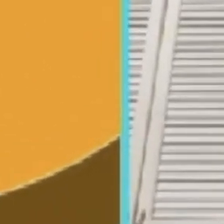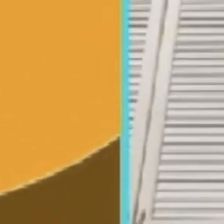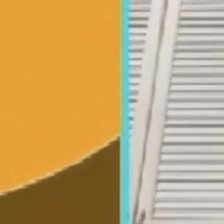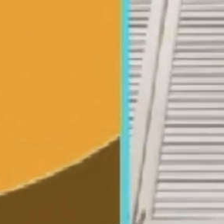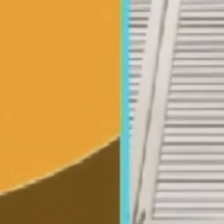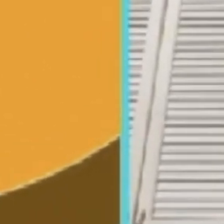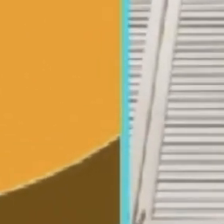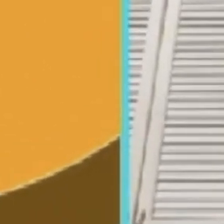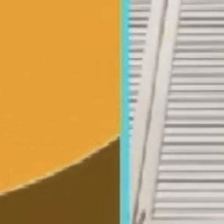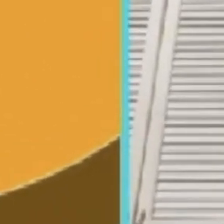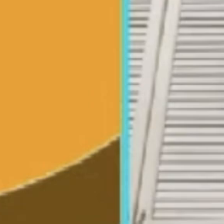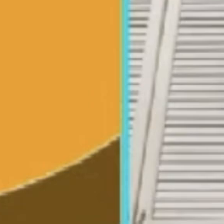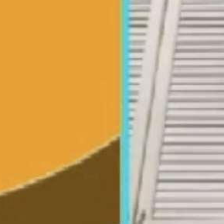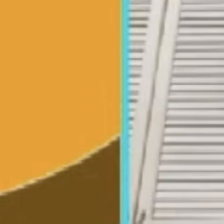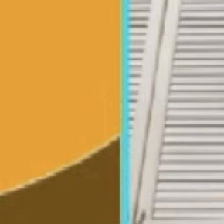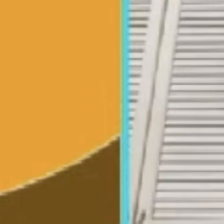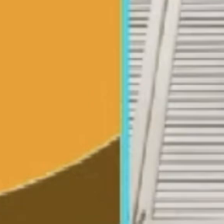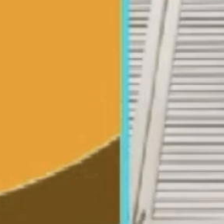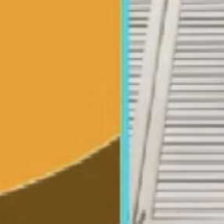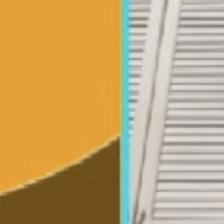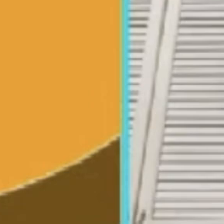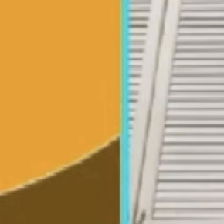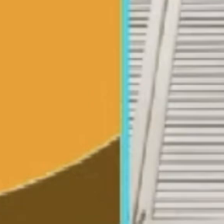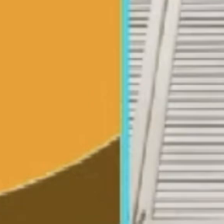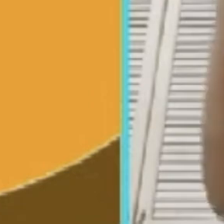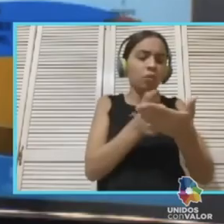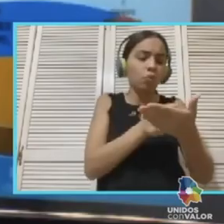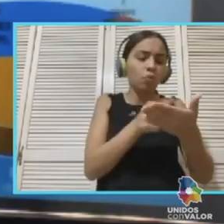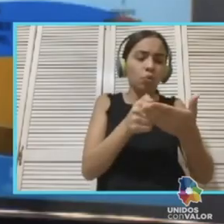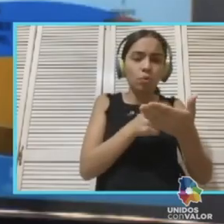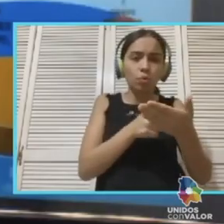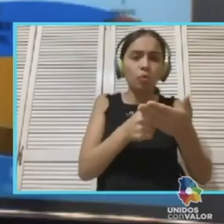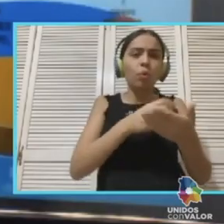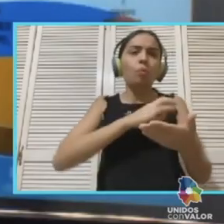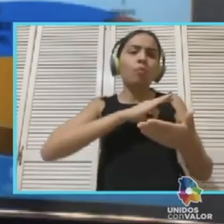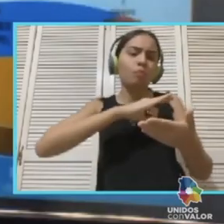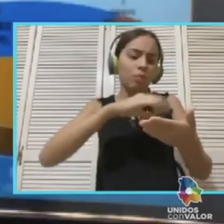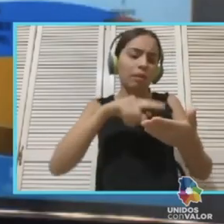200 en condición grave y 7 pacientes en condición grave situado